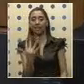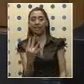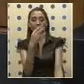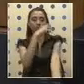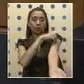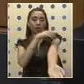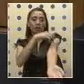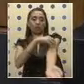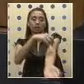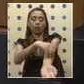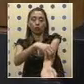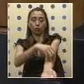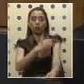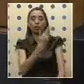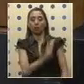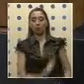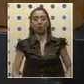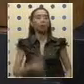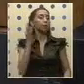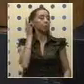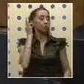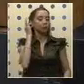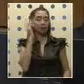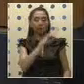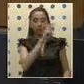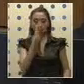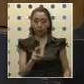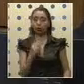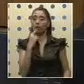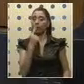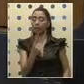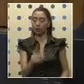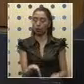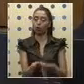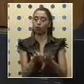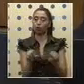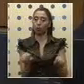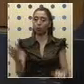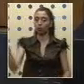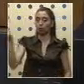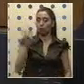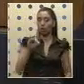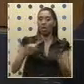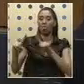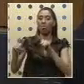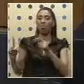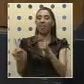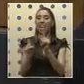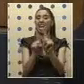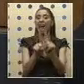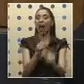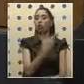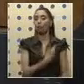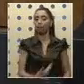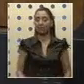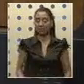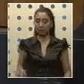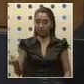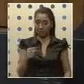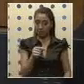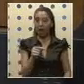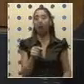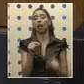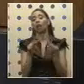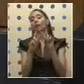regiones del país. La Presidenta de la República se comprometió de nombrar un delegado presidencial y creo que